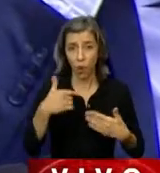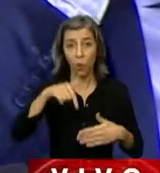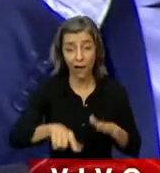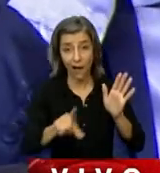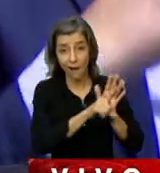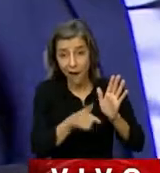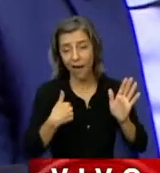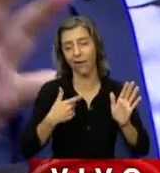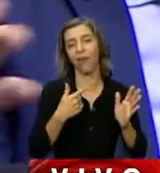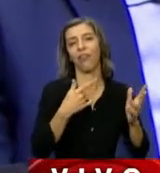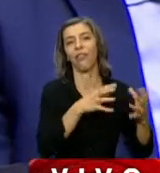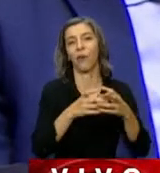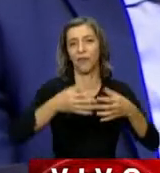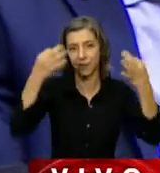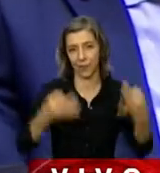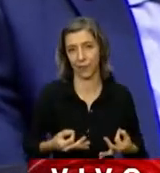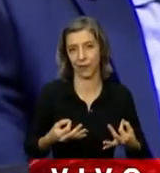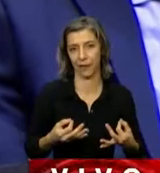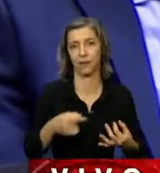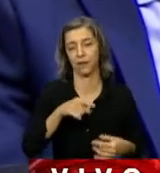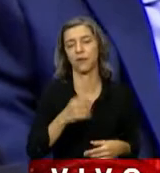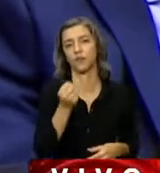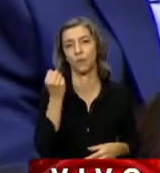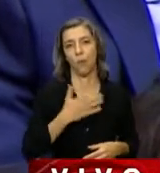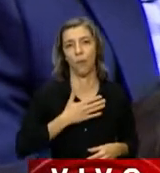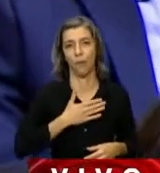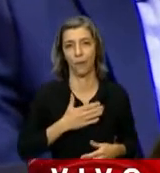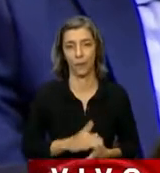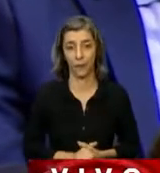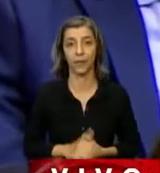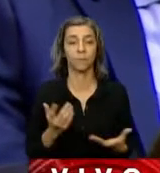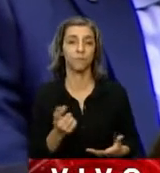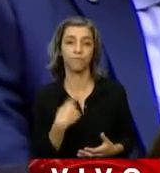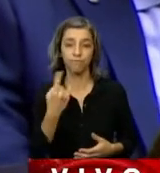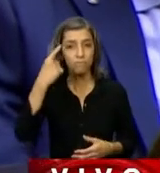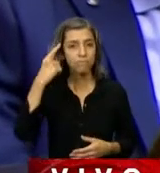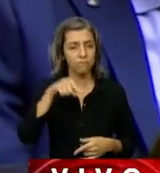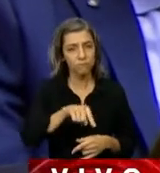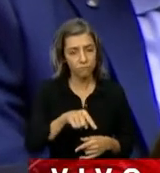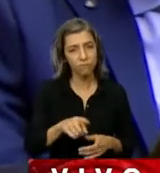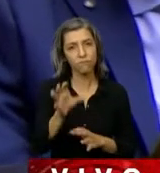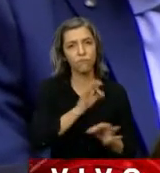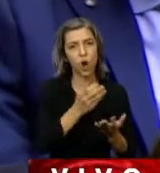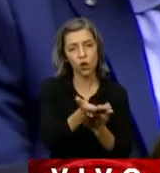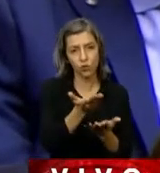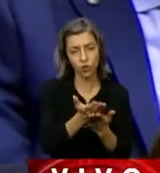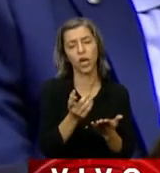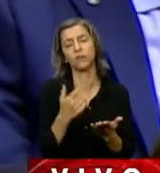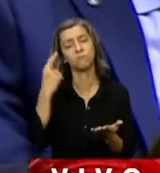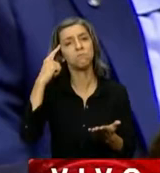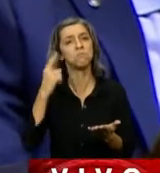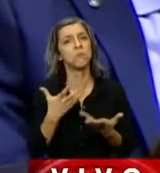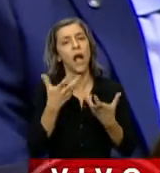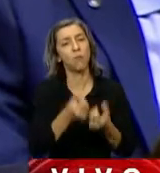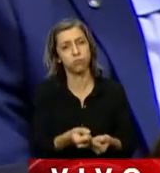sus políticas. En este caso, nosotros creemos que hay que apoyar este tipo de iniciativas